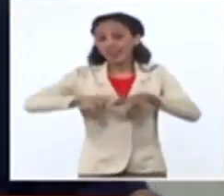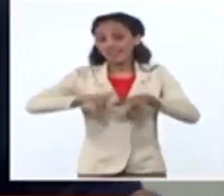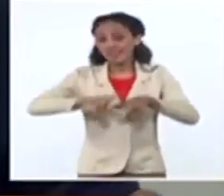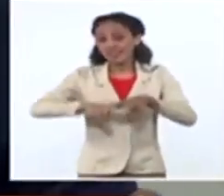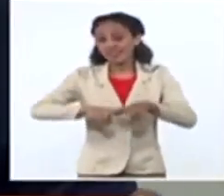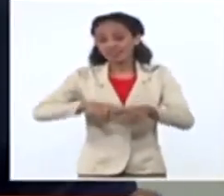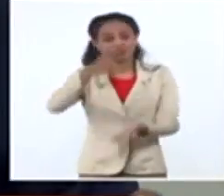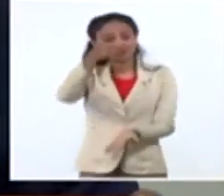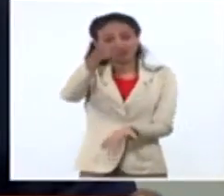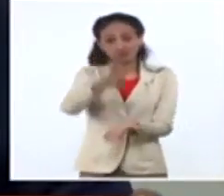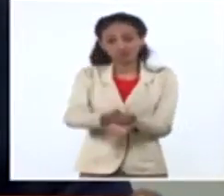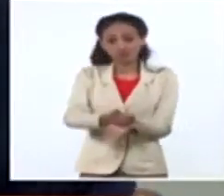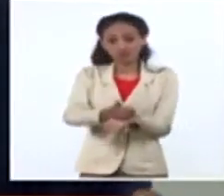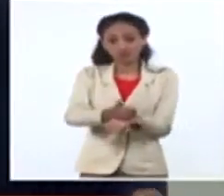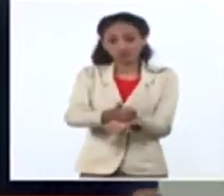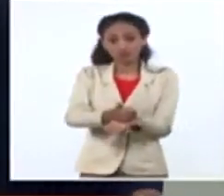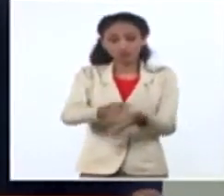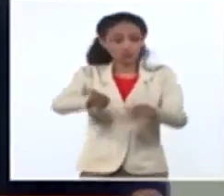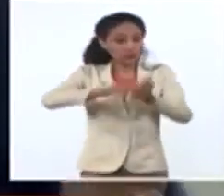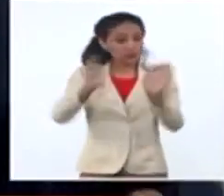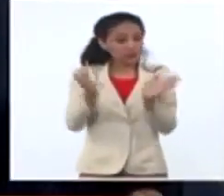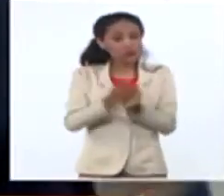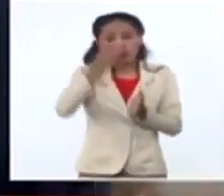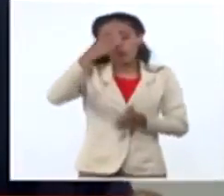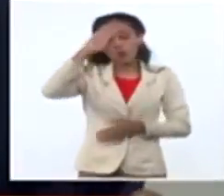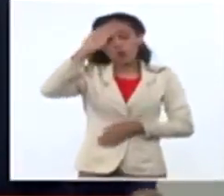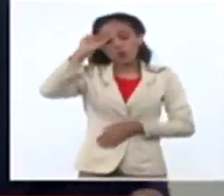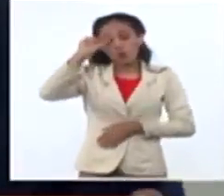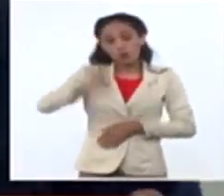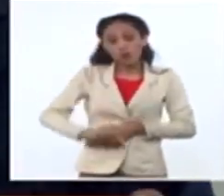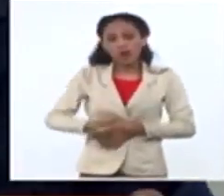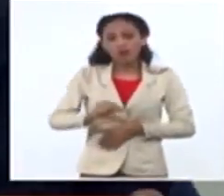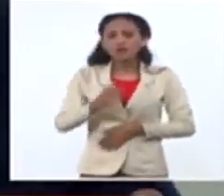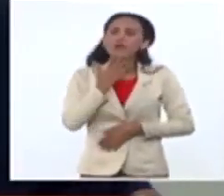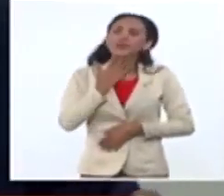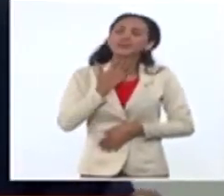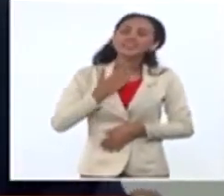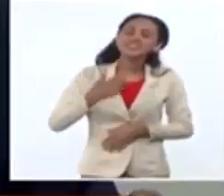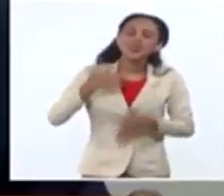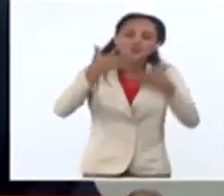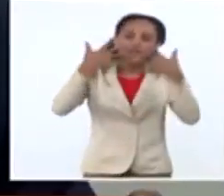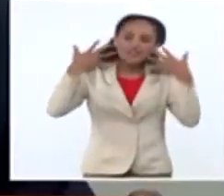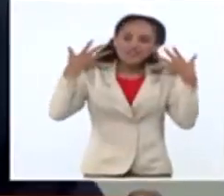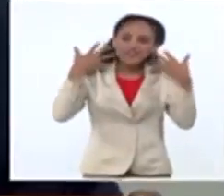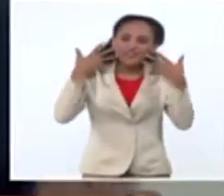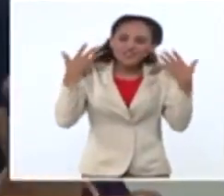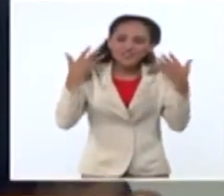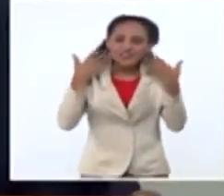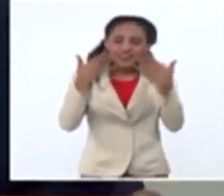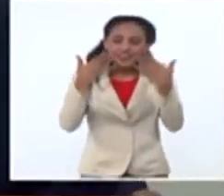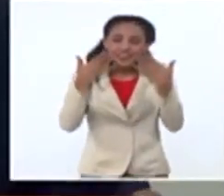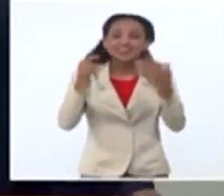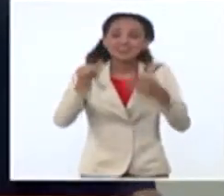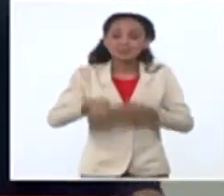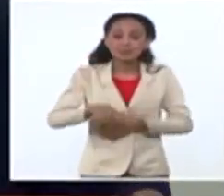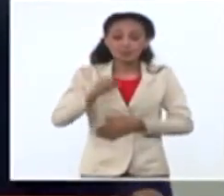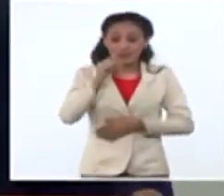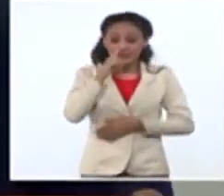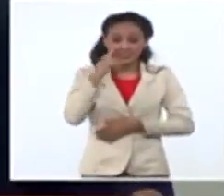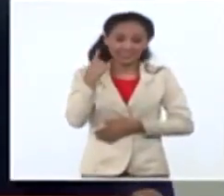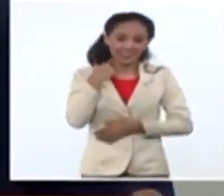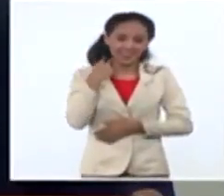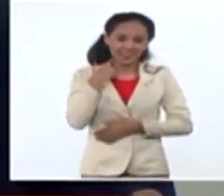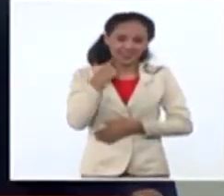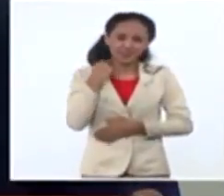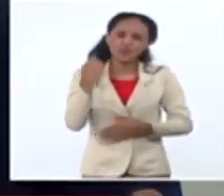capital de todos los cubanos, y les deseo felices Navidades, un fin de año feliz